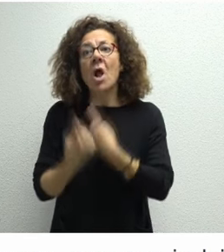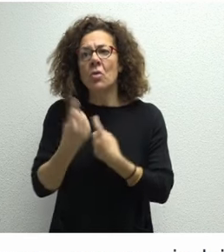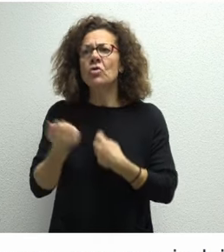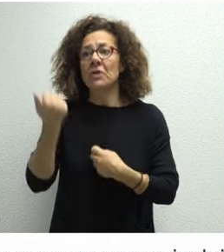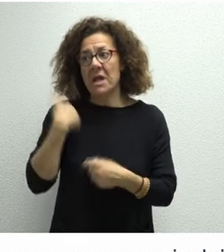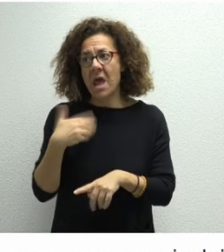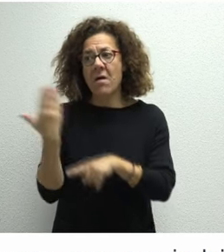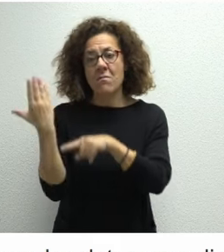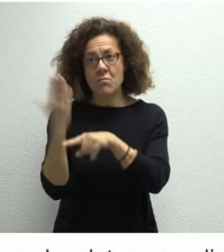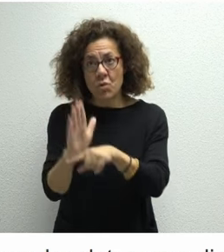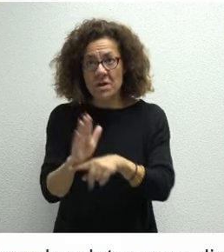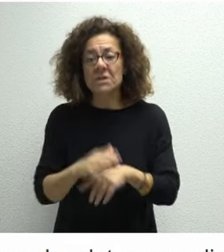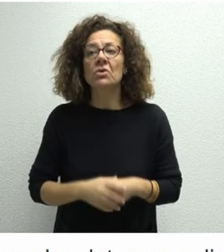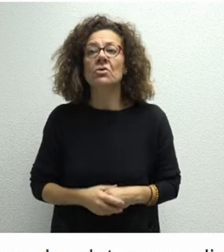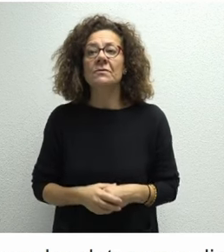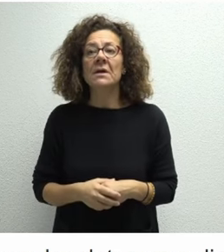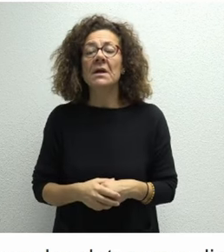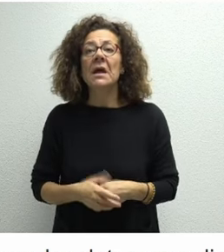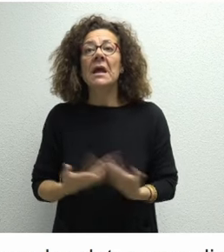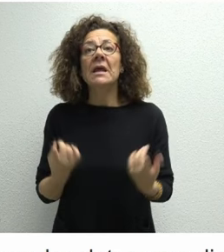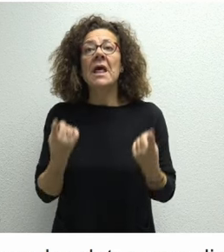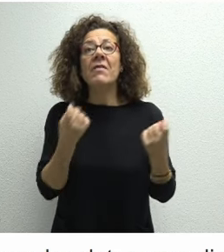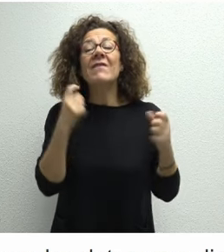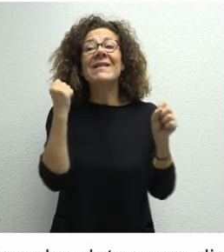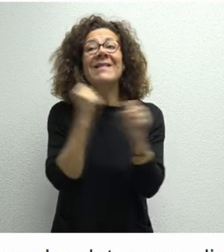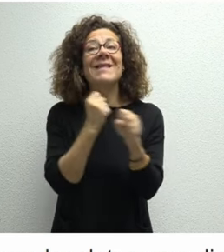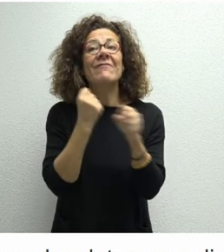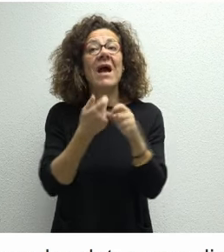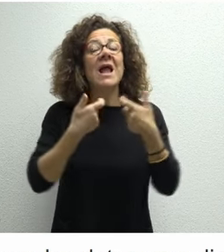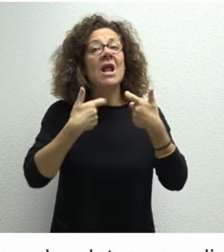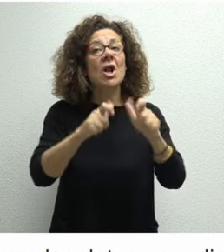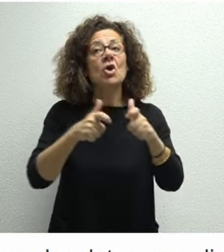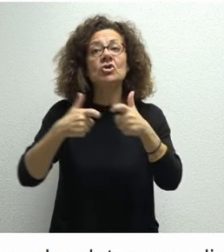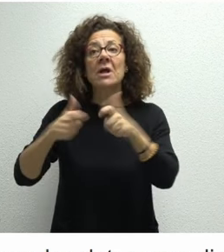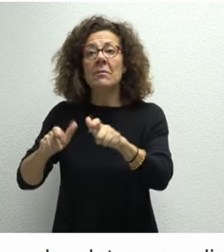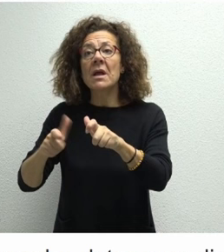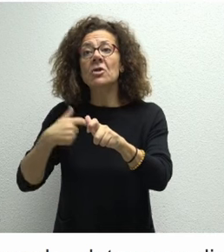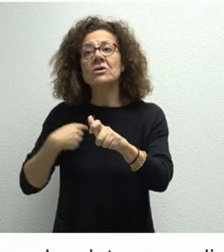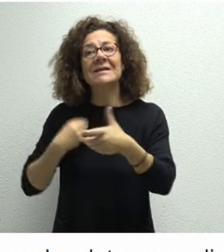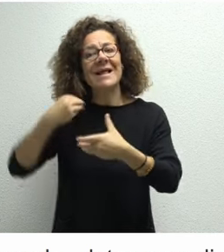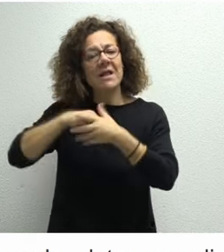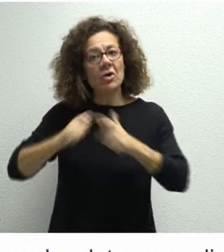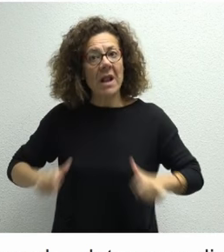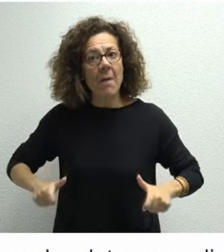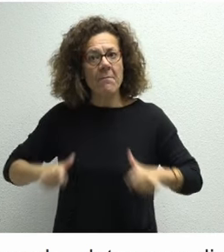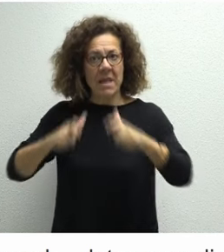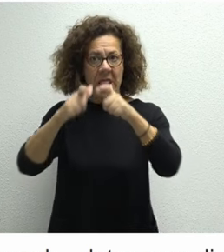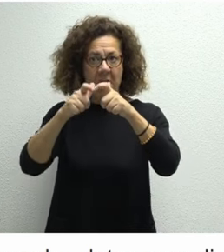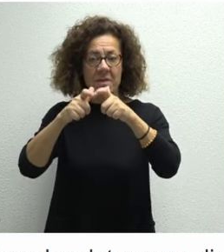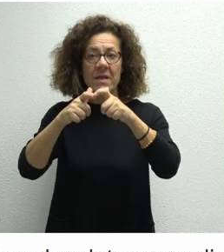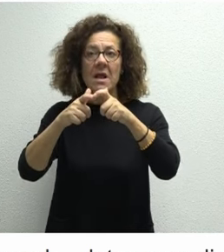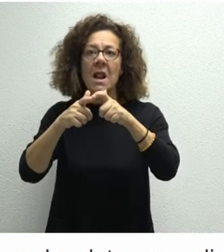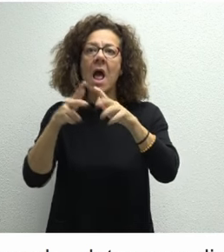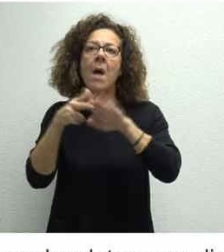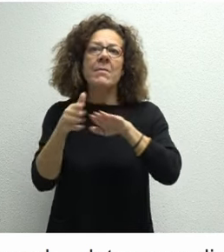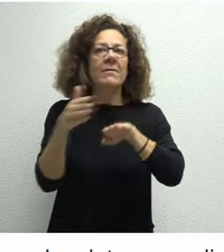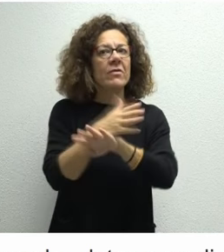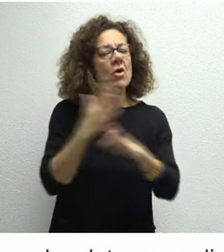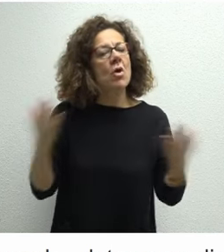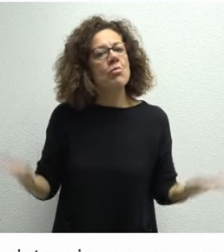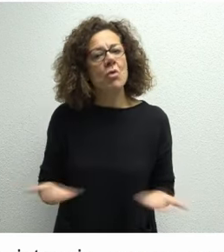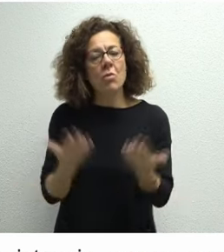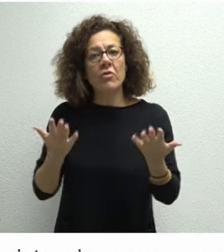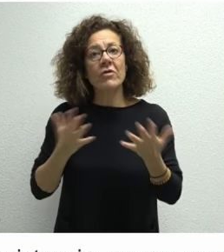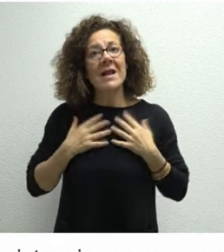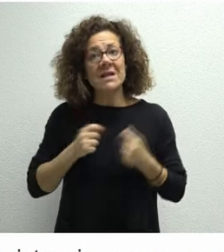expuesto y y hay que trabajar en los segmentos inferiores de la pirámide la prevención y promoción de la Salud